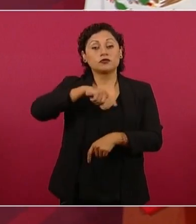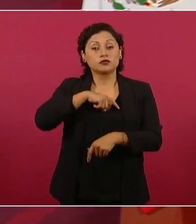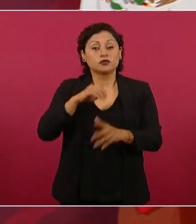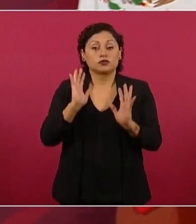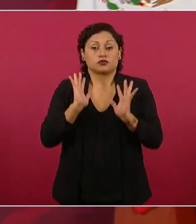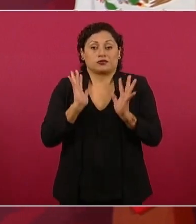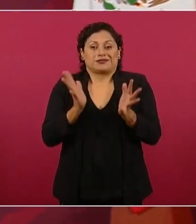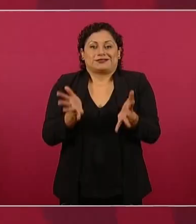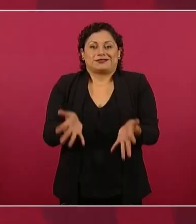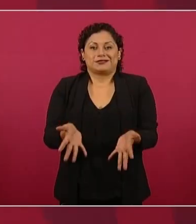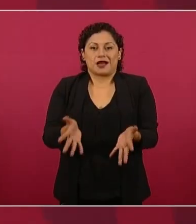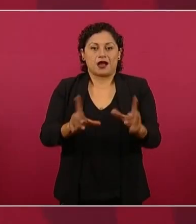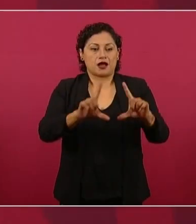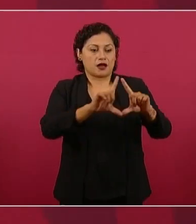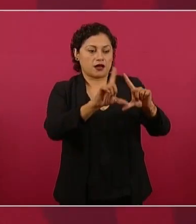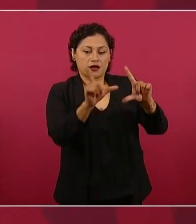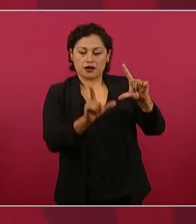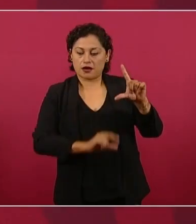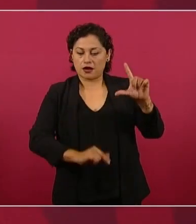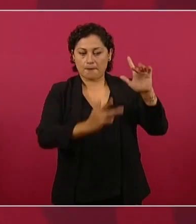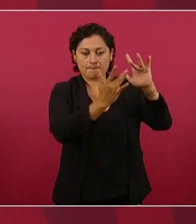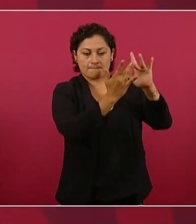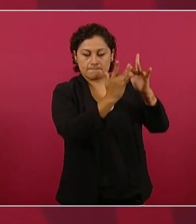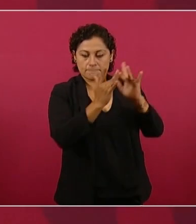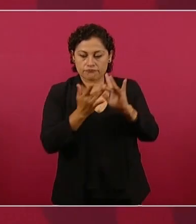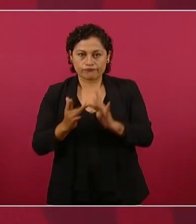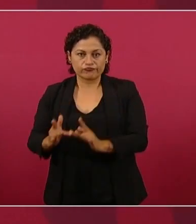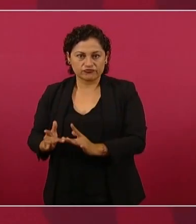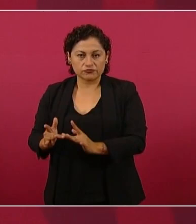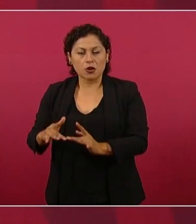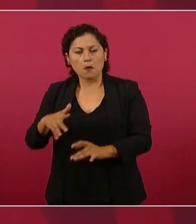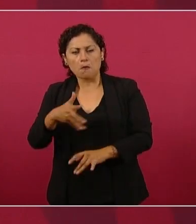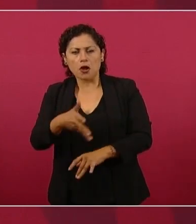una red ya para cubrir el 70%